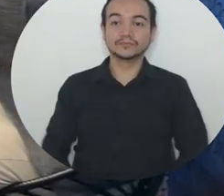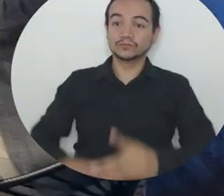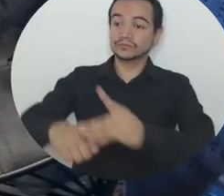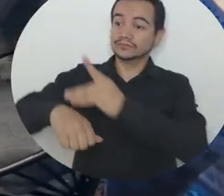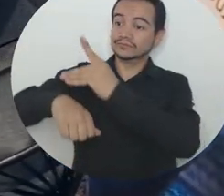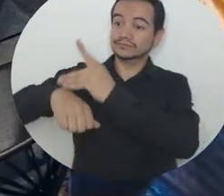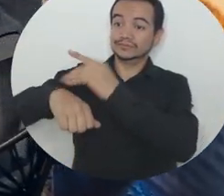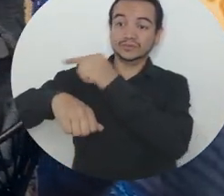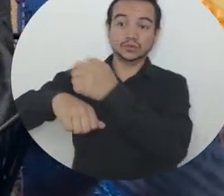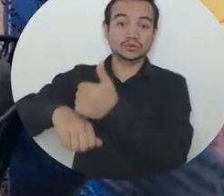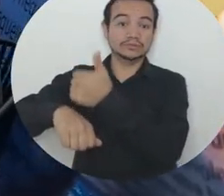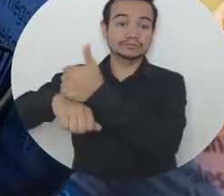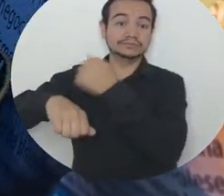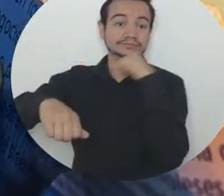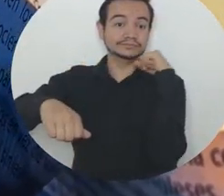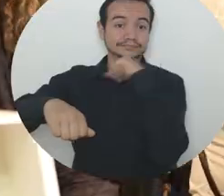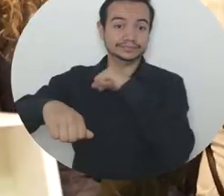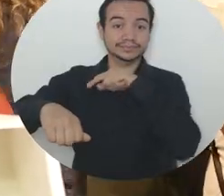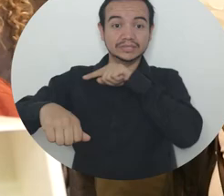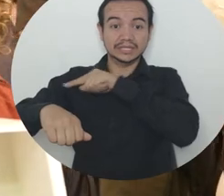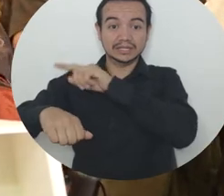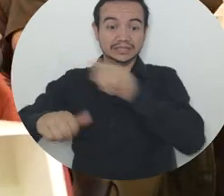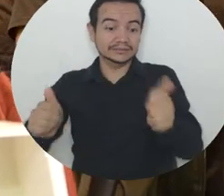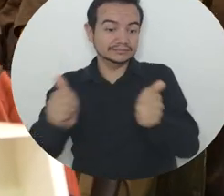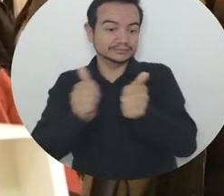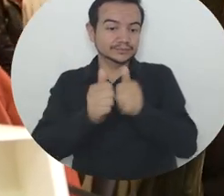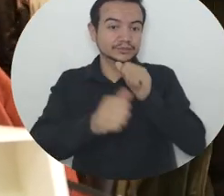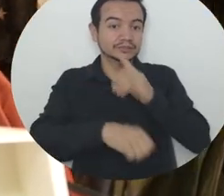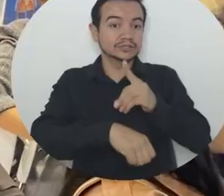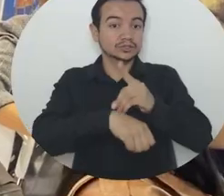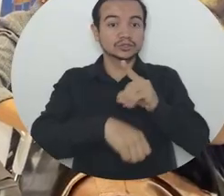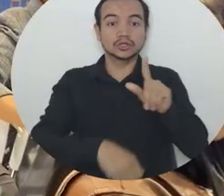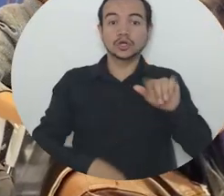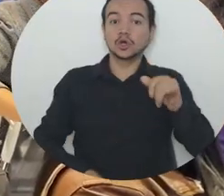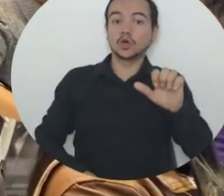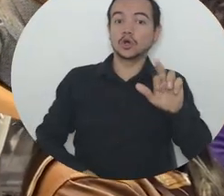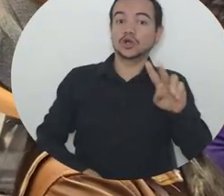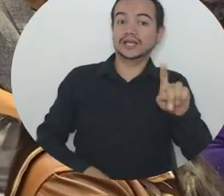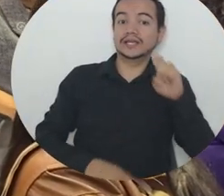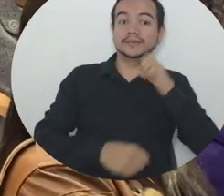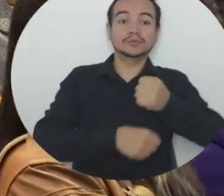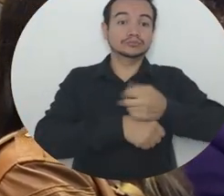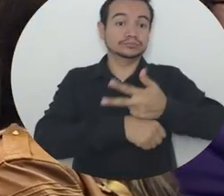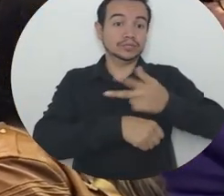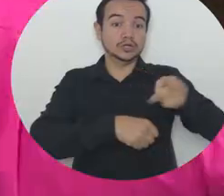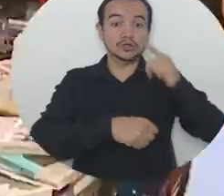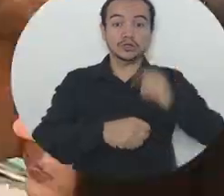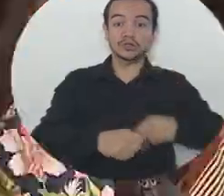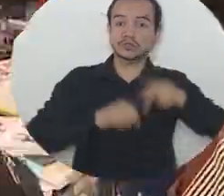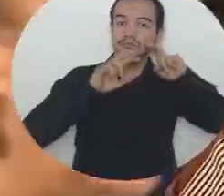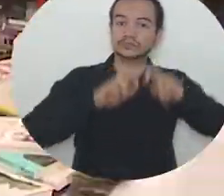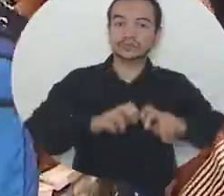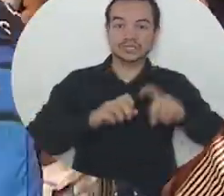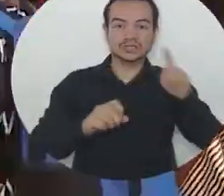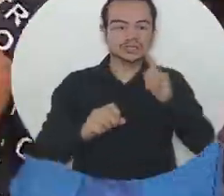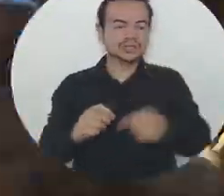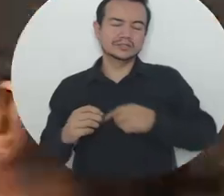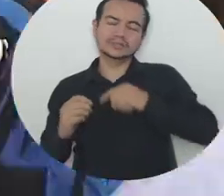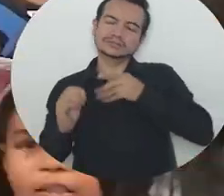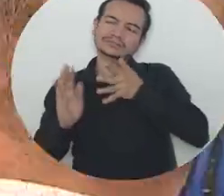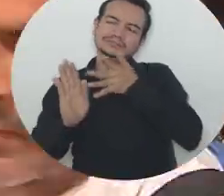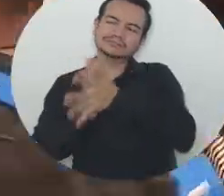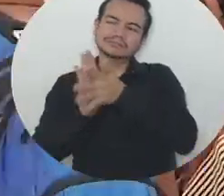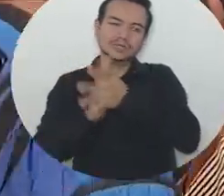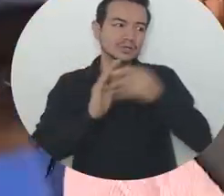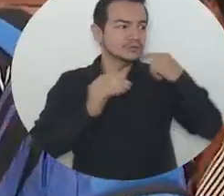El doctor Pablo Vera Salazar, rector de la Alma Mater, y el doctor Jorge Elías Caro, vicerrector de investigación, hicieron un recorrido histórico